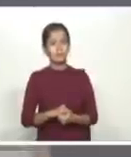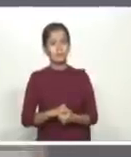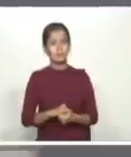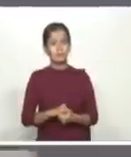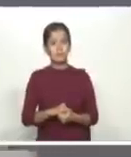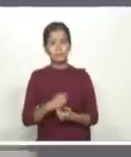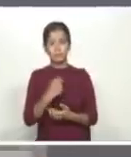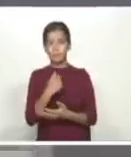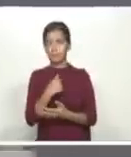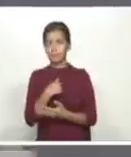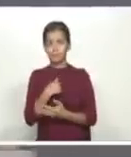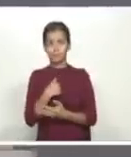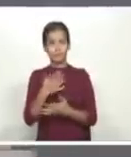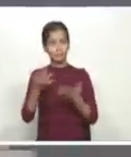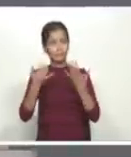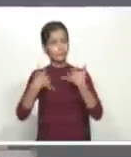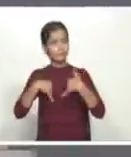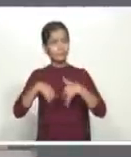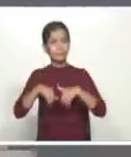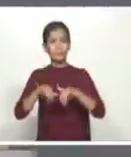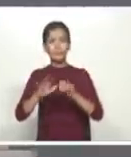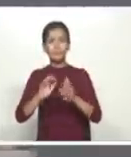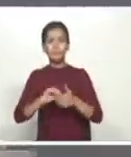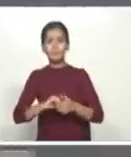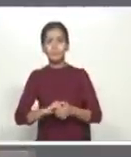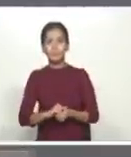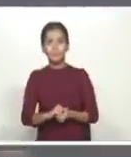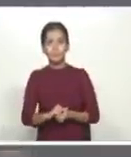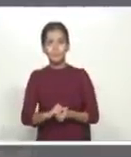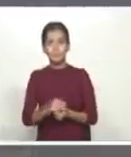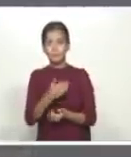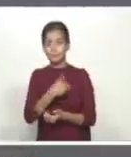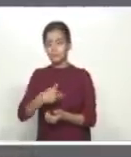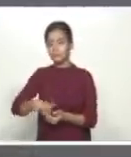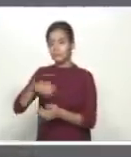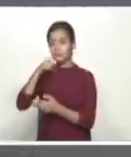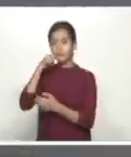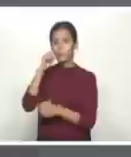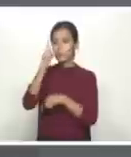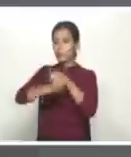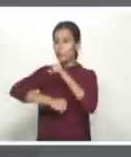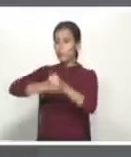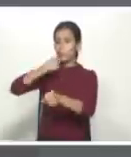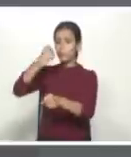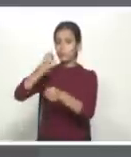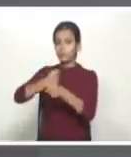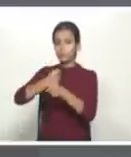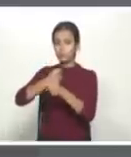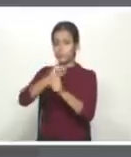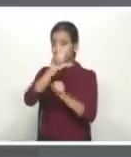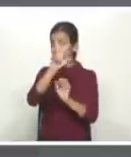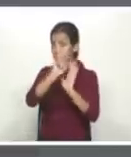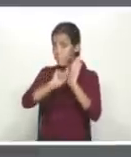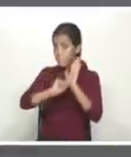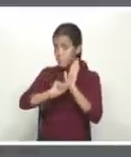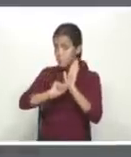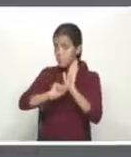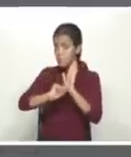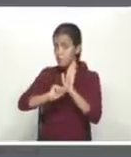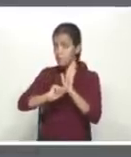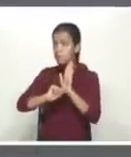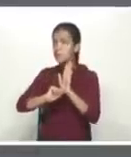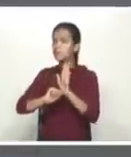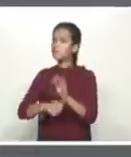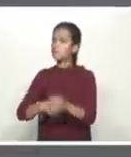pregúntele a los que han gobernado en los últimos 12 años. Xiomara en un año, 3 meses, ha